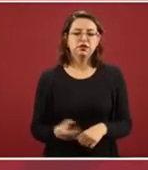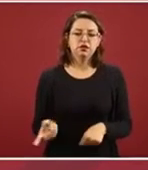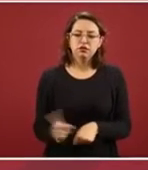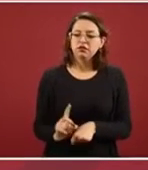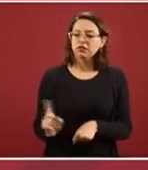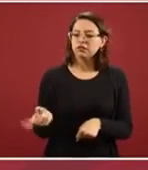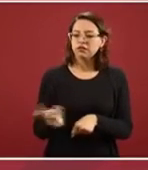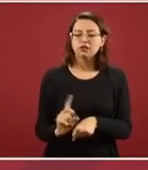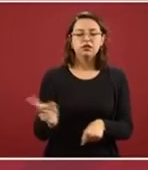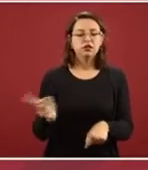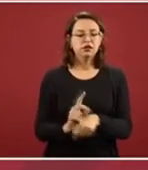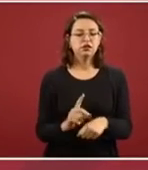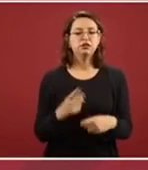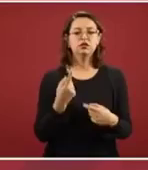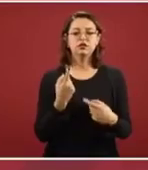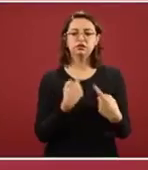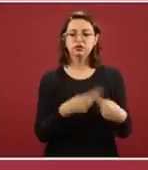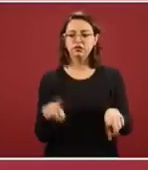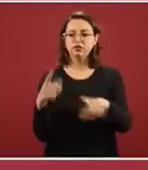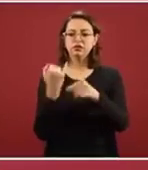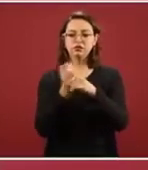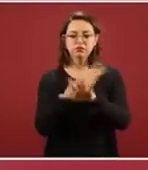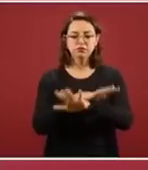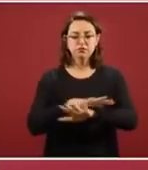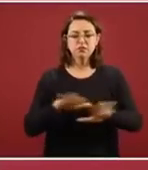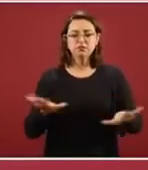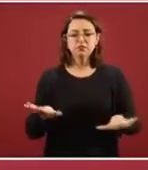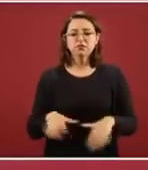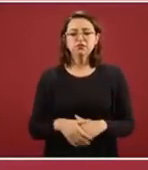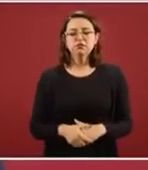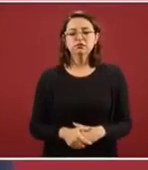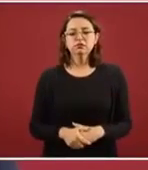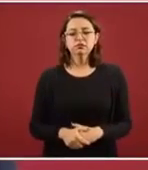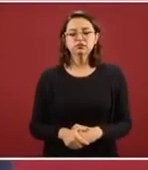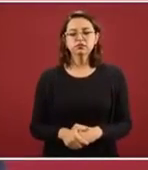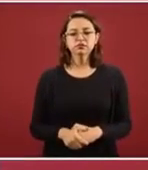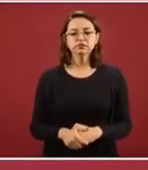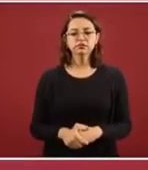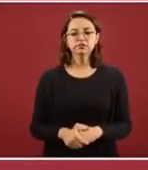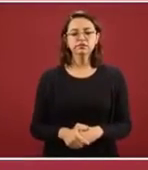todos los días tenemos informes, y de fijo